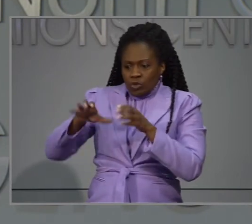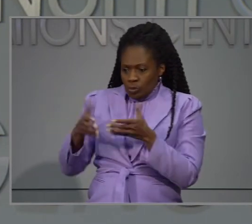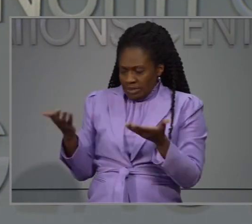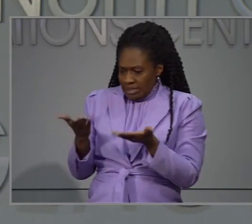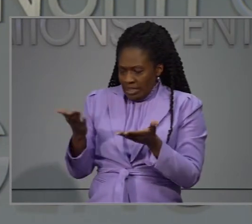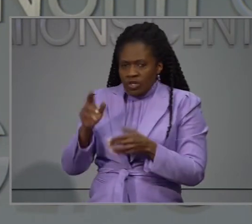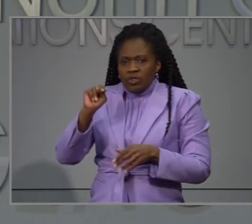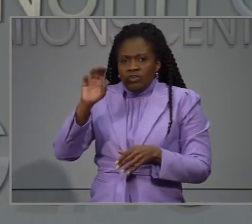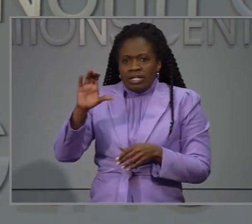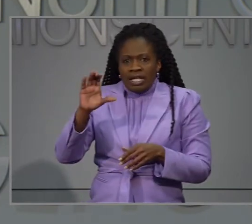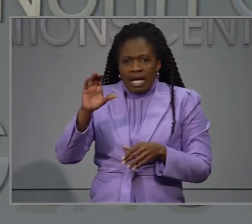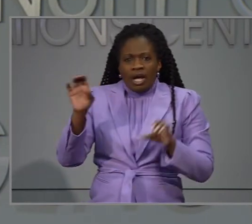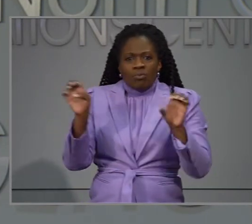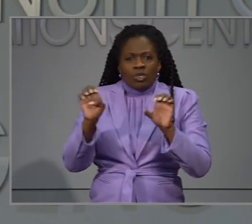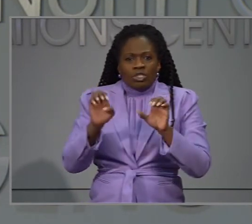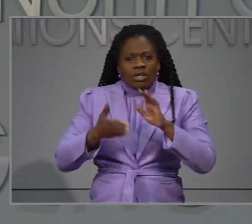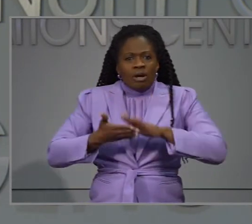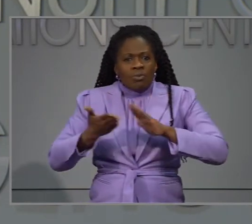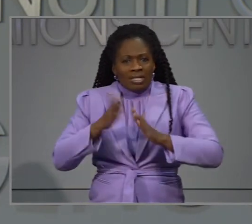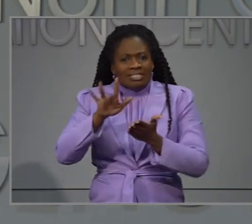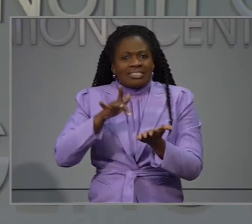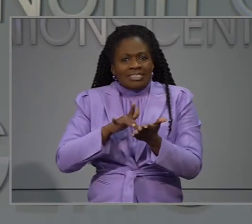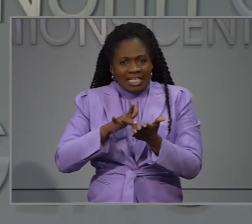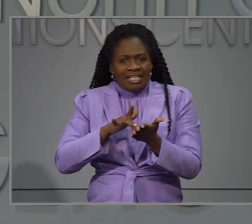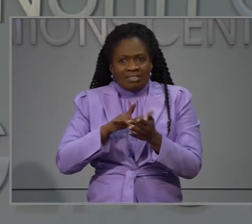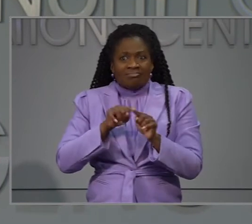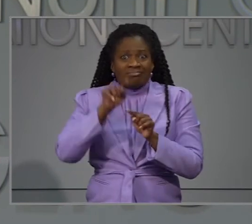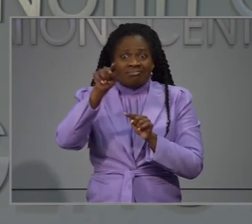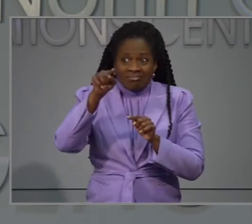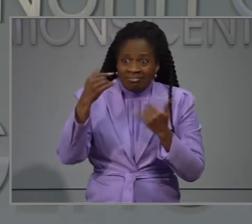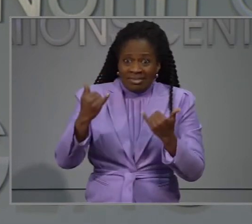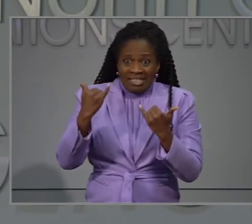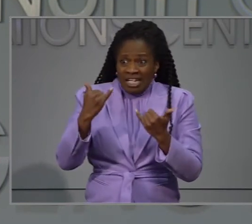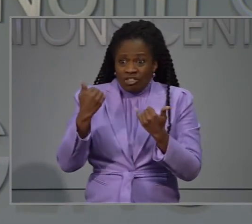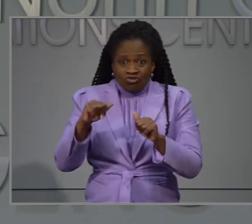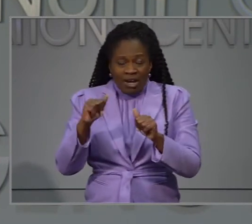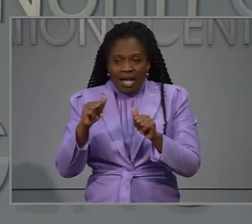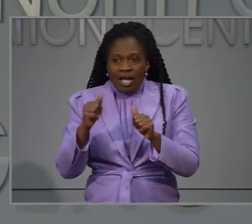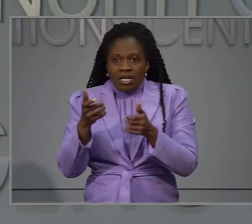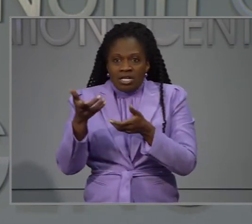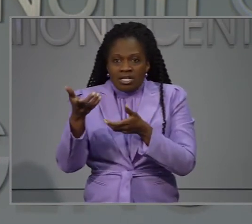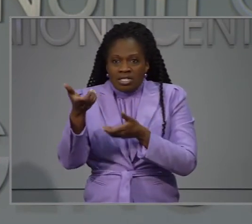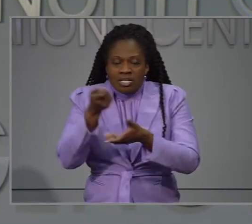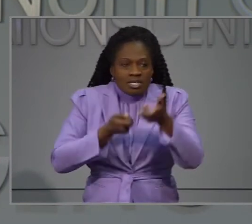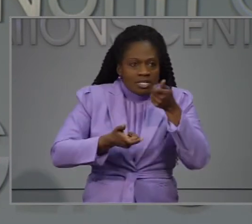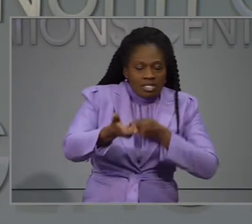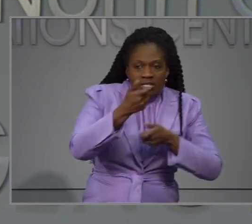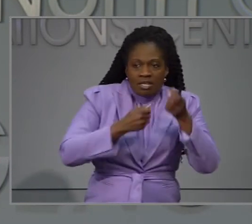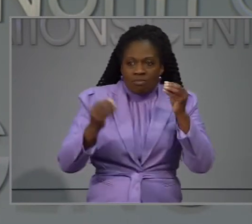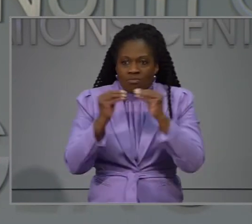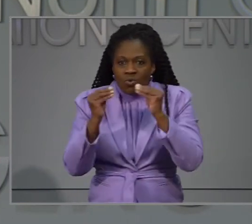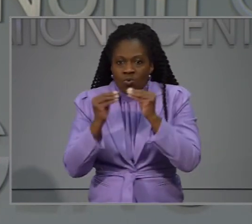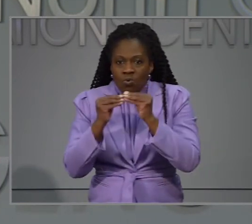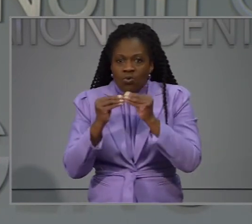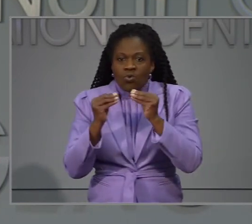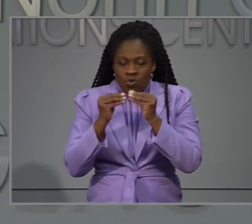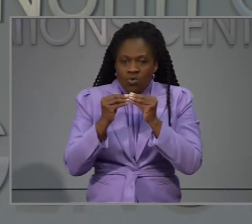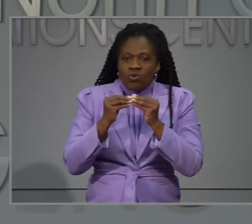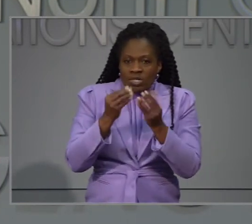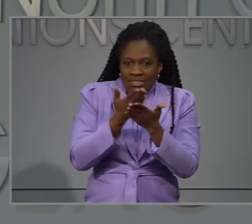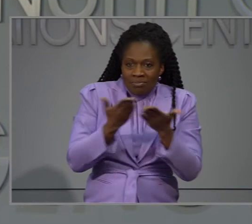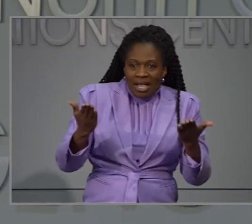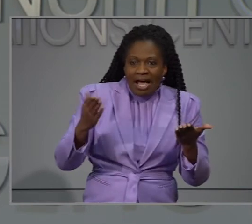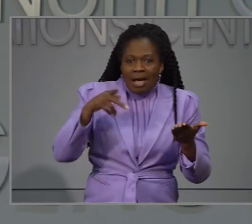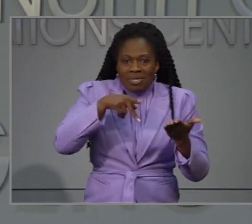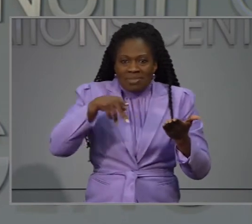cohen y el hecho que nosotros tenemos un grupo aquí en el centro de operación emergencias que están yendo afuera para tratar